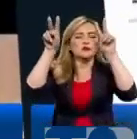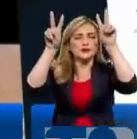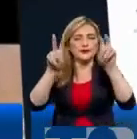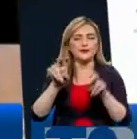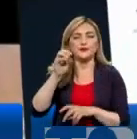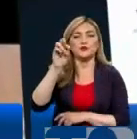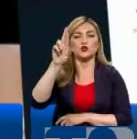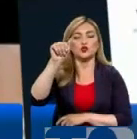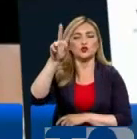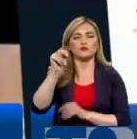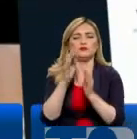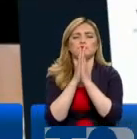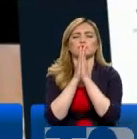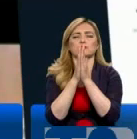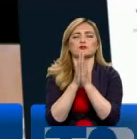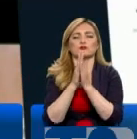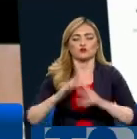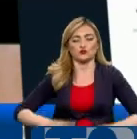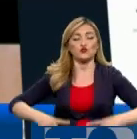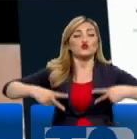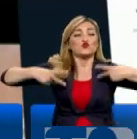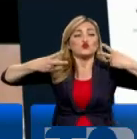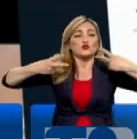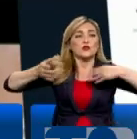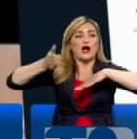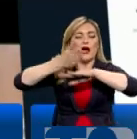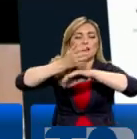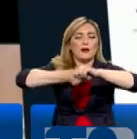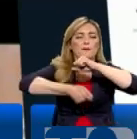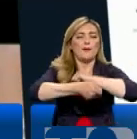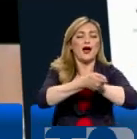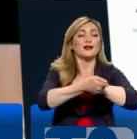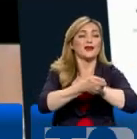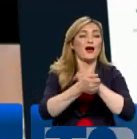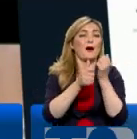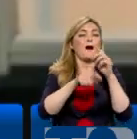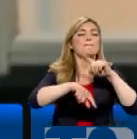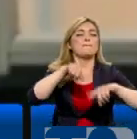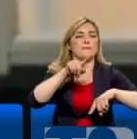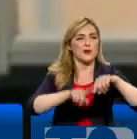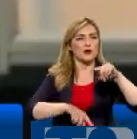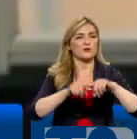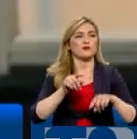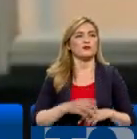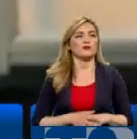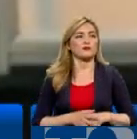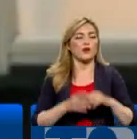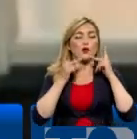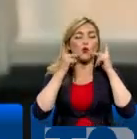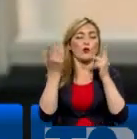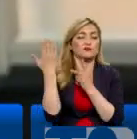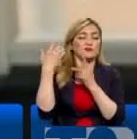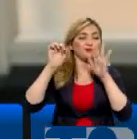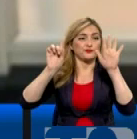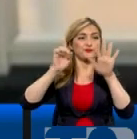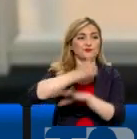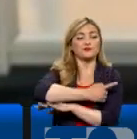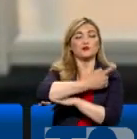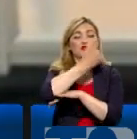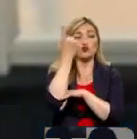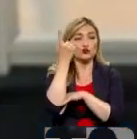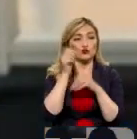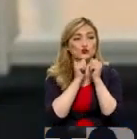Oren Shaiman ruega por su vida y lo hace antes del asesinato de Shai en Ecuador. El reporte publicado hace 6 días